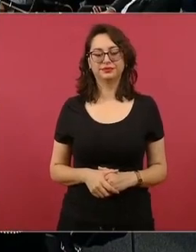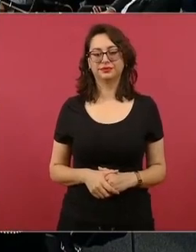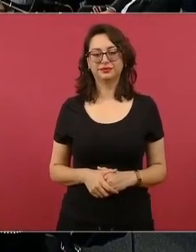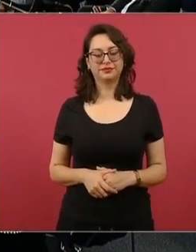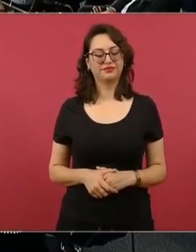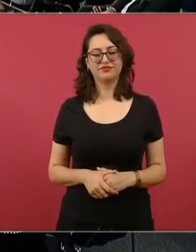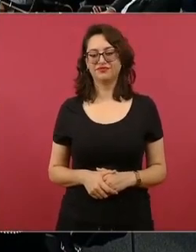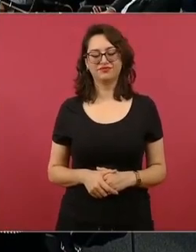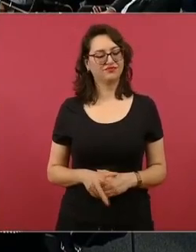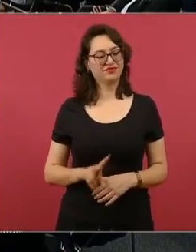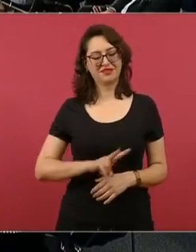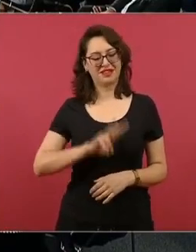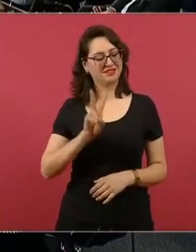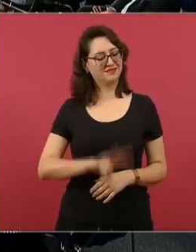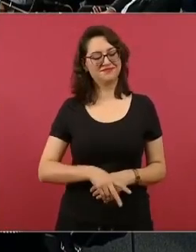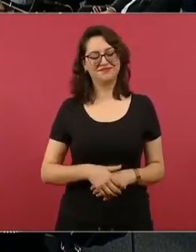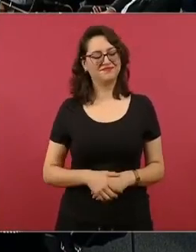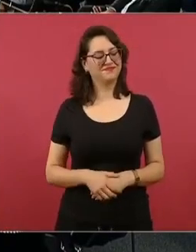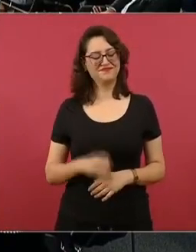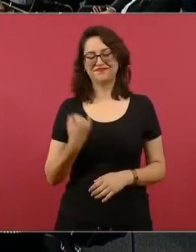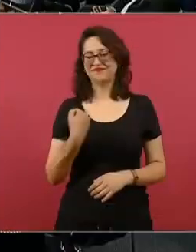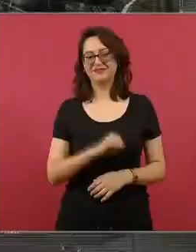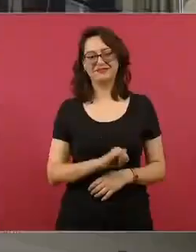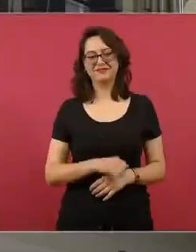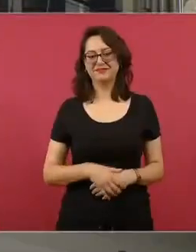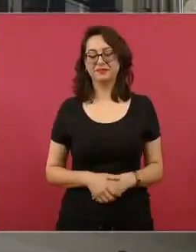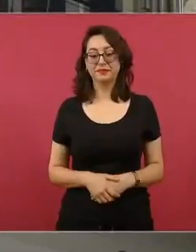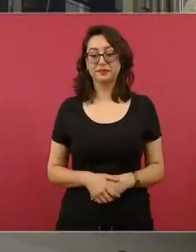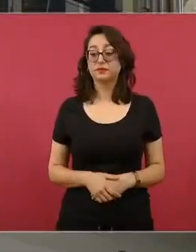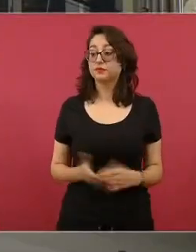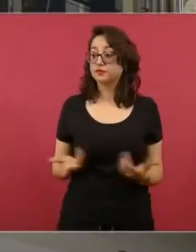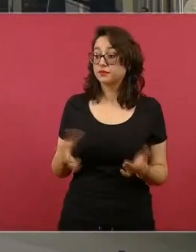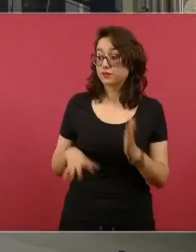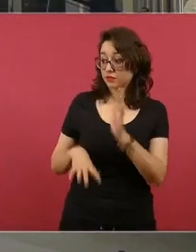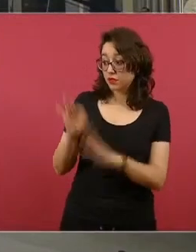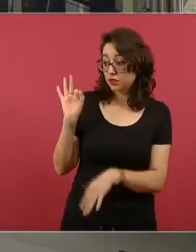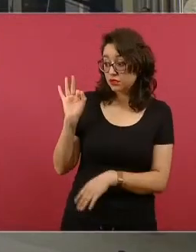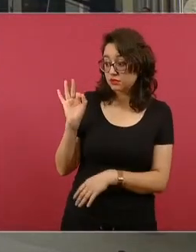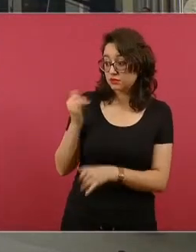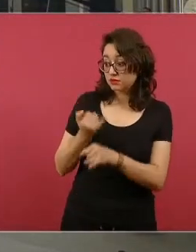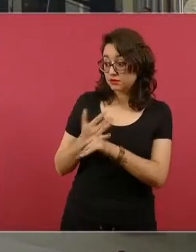pero es el colmo, pues. ¿No encontraste lo de este señor? A ver.